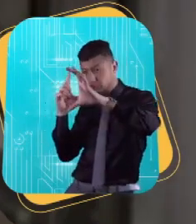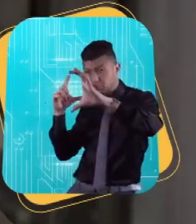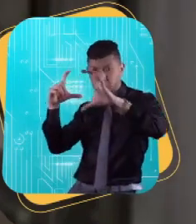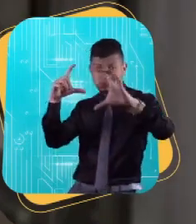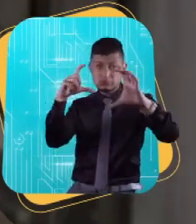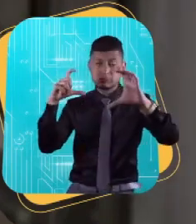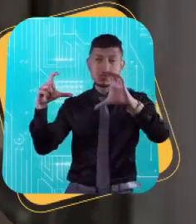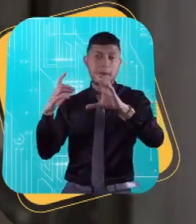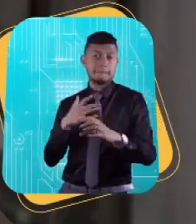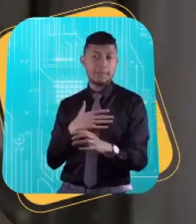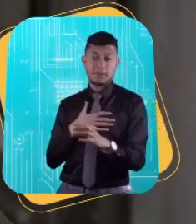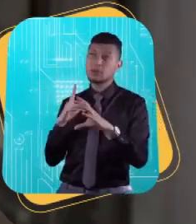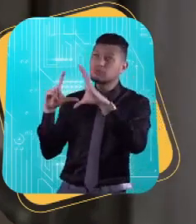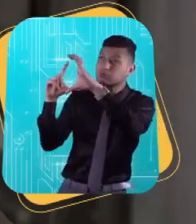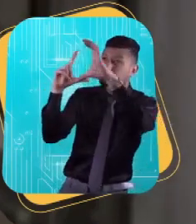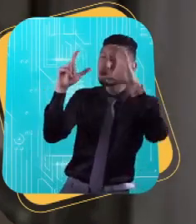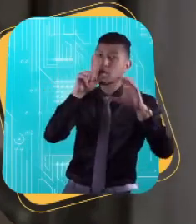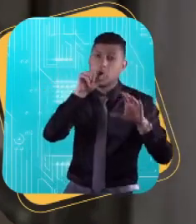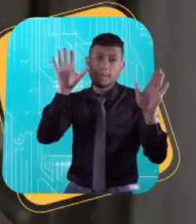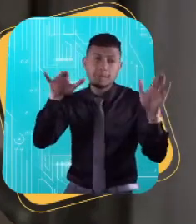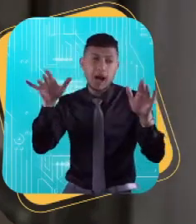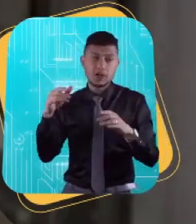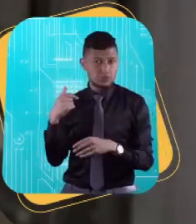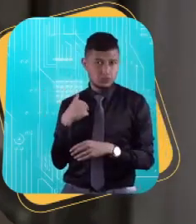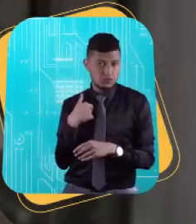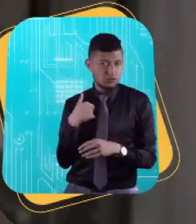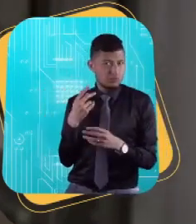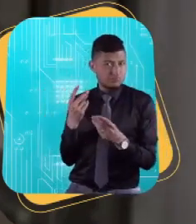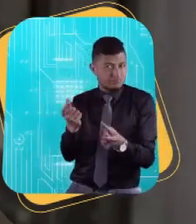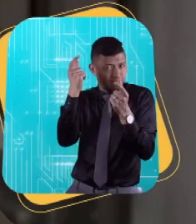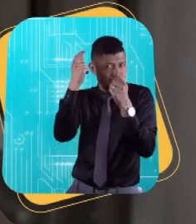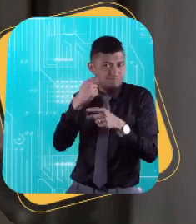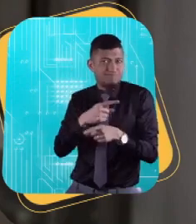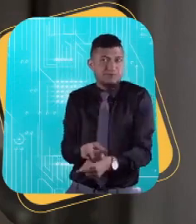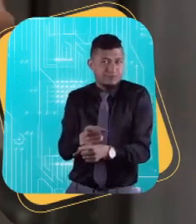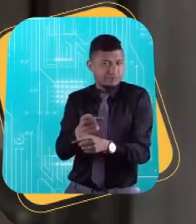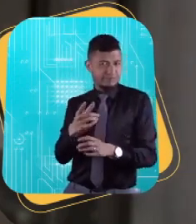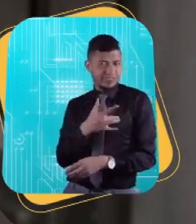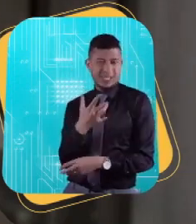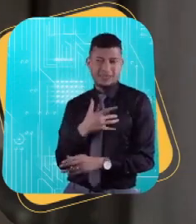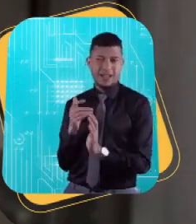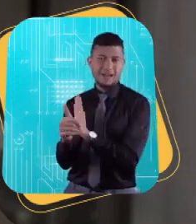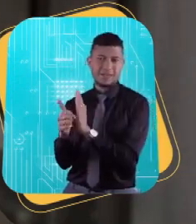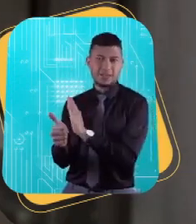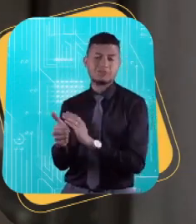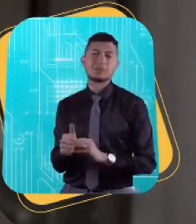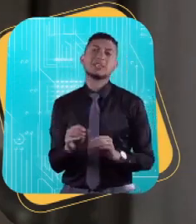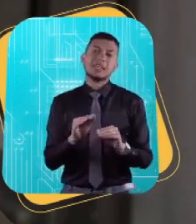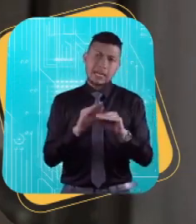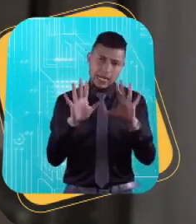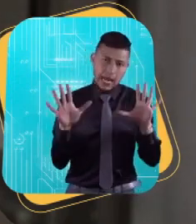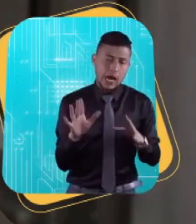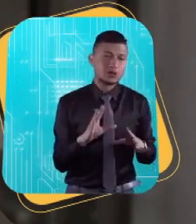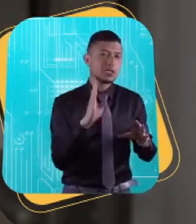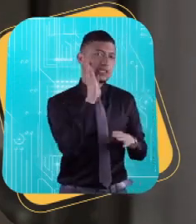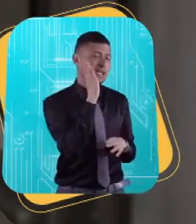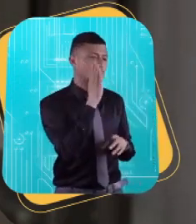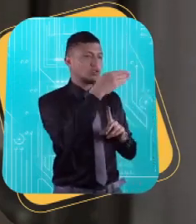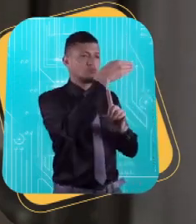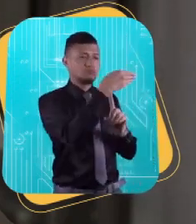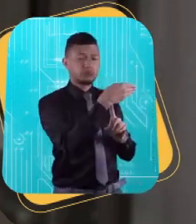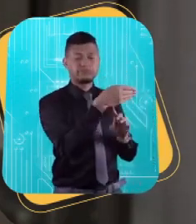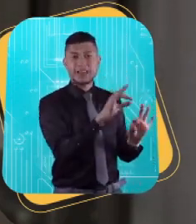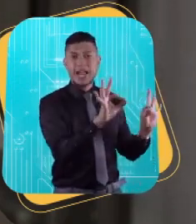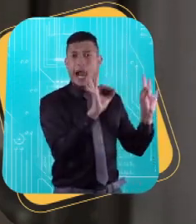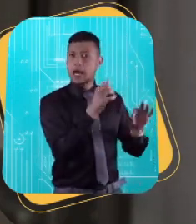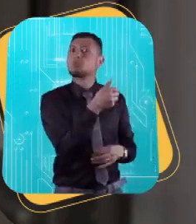lente 28-300 que es un tele para hacer fotografía de pájaros y rápido. Yo lo cojo mucho más ágil para